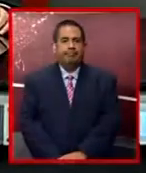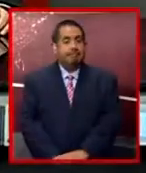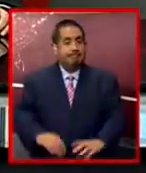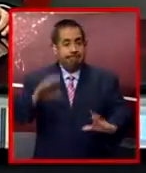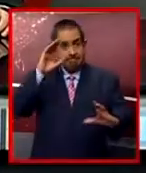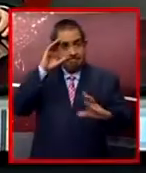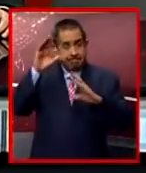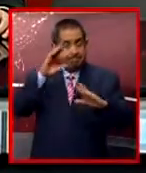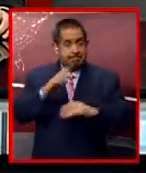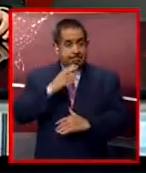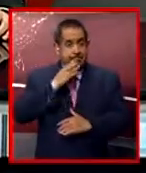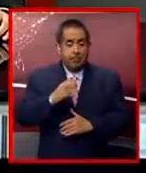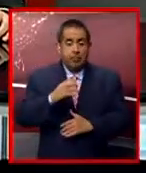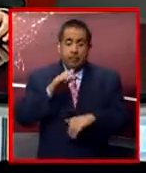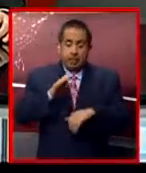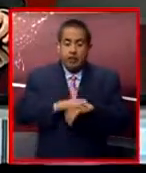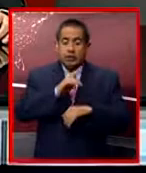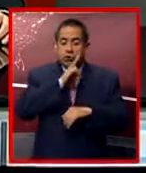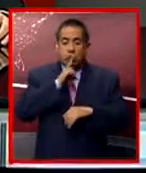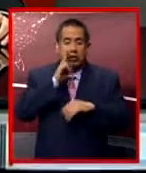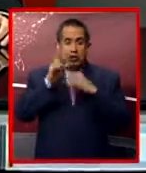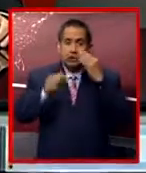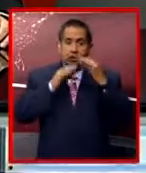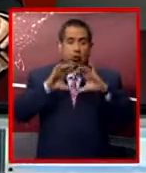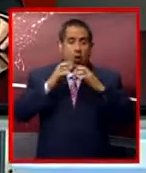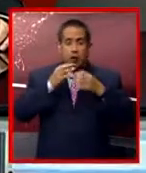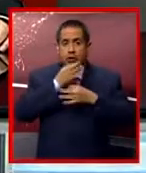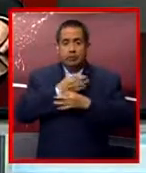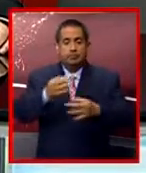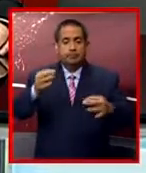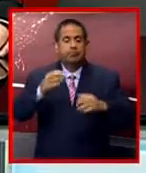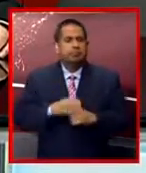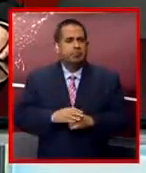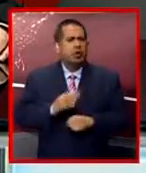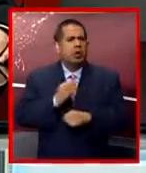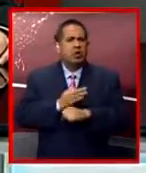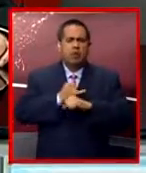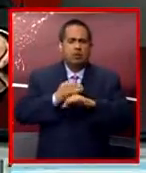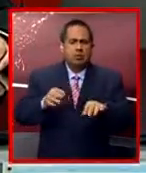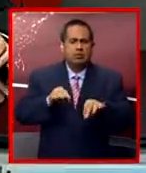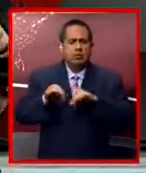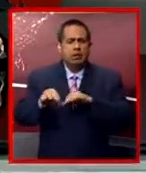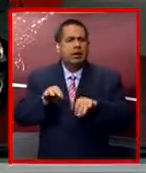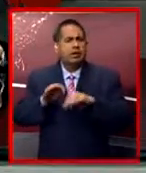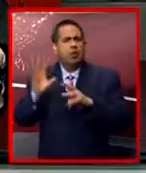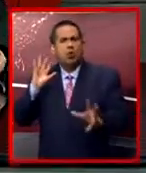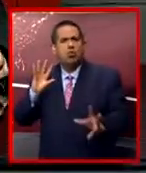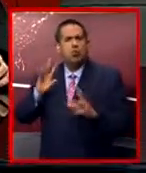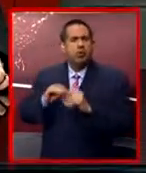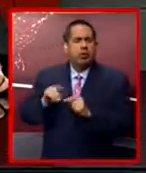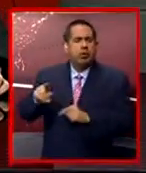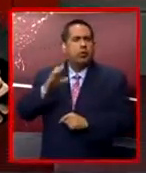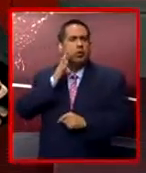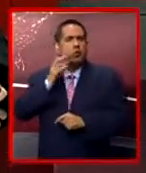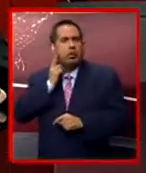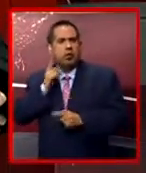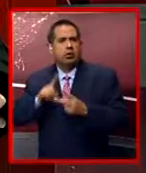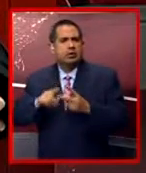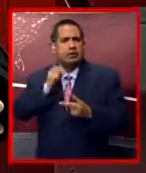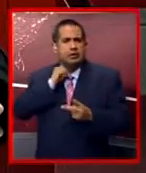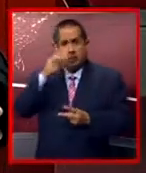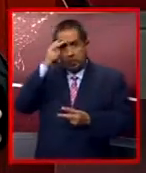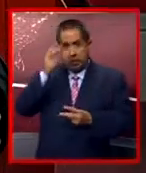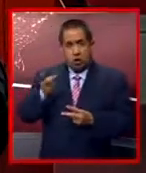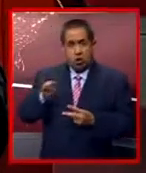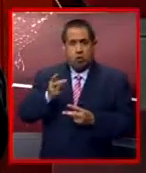Hola, ¿qué tal? Bienvenidos a una emisión más de Noticias del Congreso. Le tenemos la información de todo el trabajo ocurrido tanto en la Cámara de Diputados como en el Senado